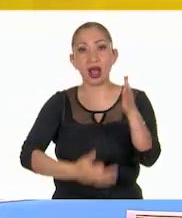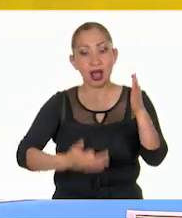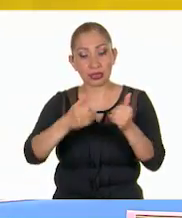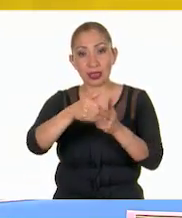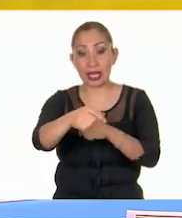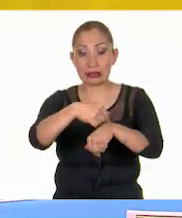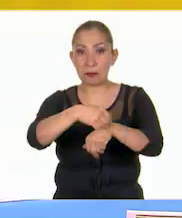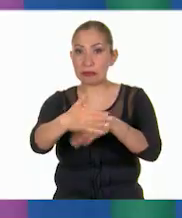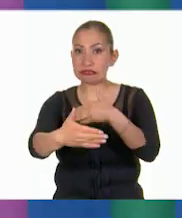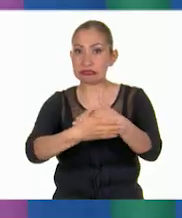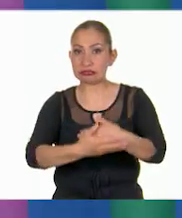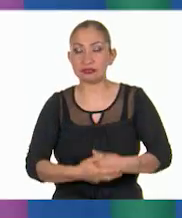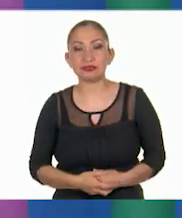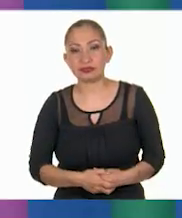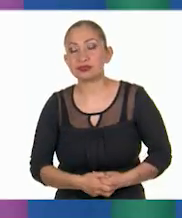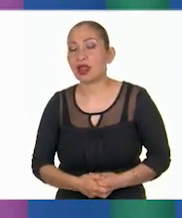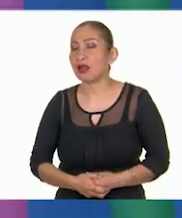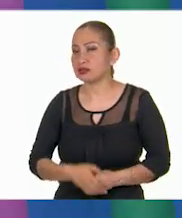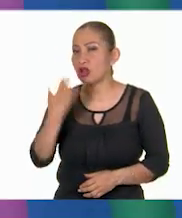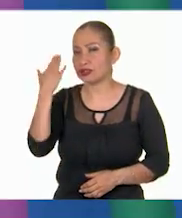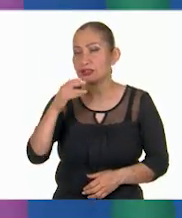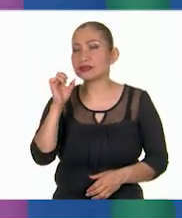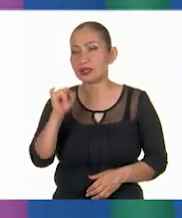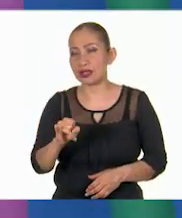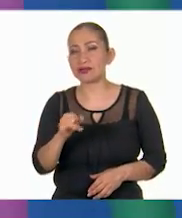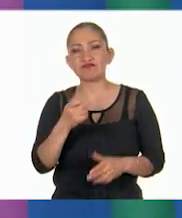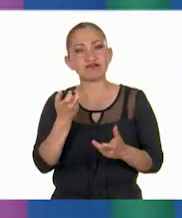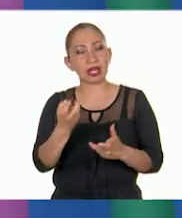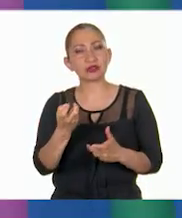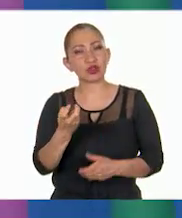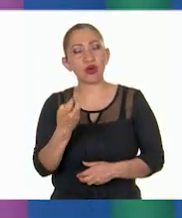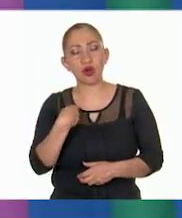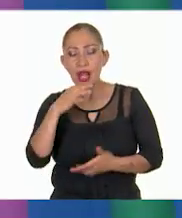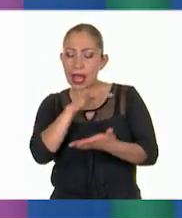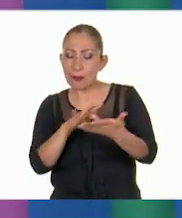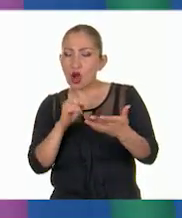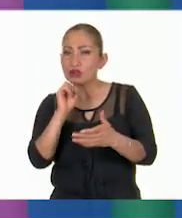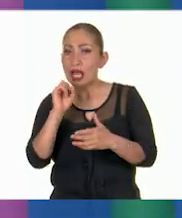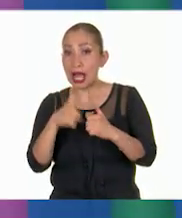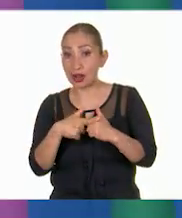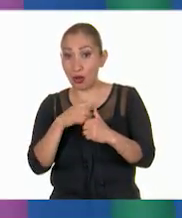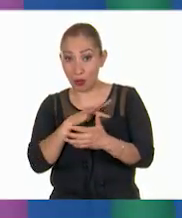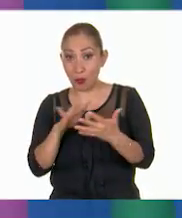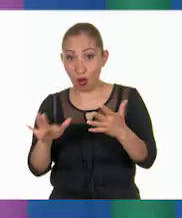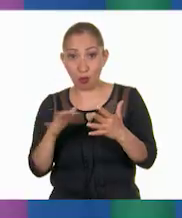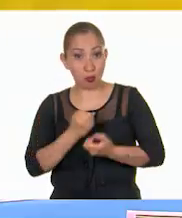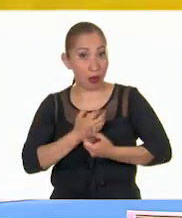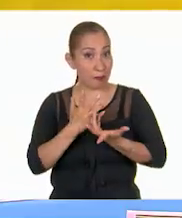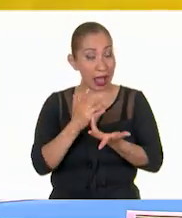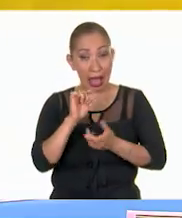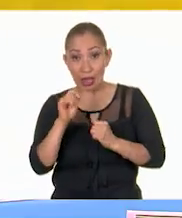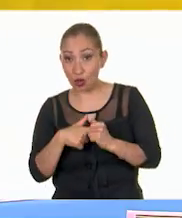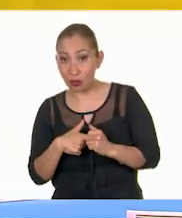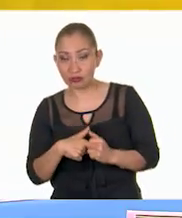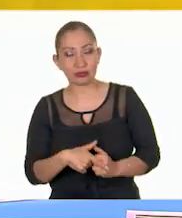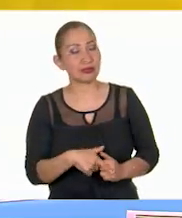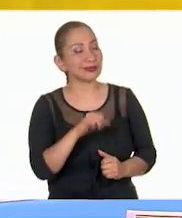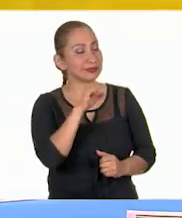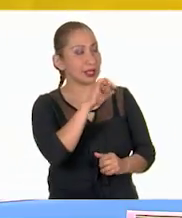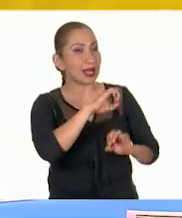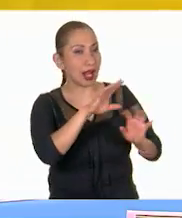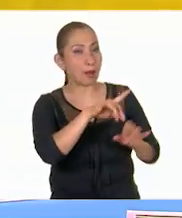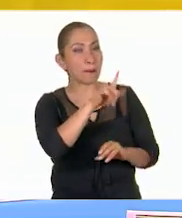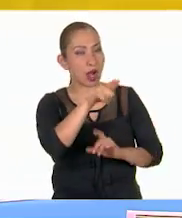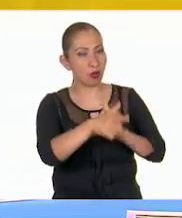y poco tiempo. Así es, y supongo que a pesar de todo leeremos algún texto literario, ¿cierto? Así es, María,